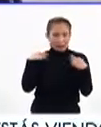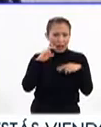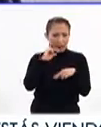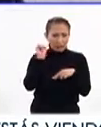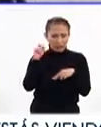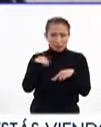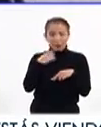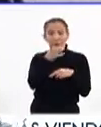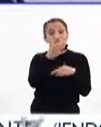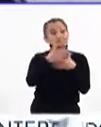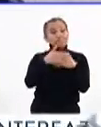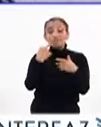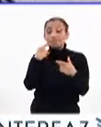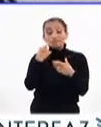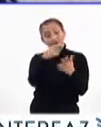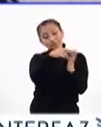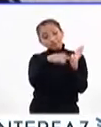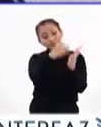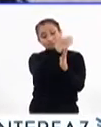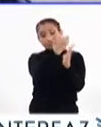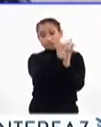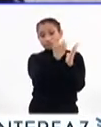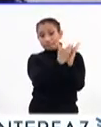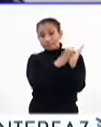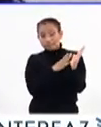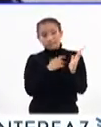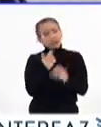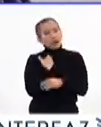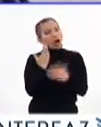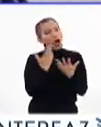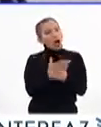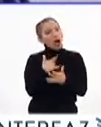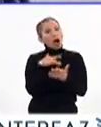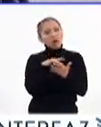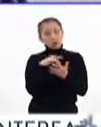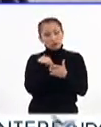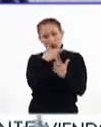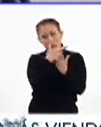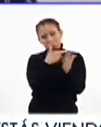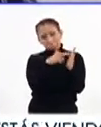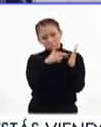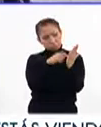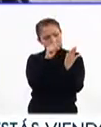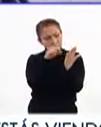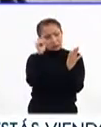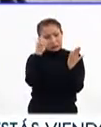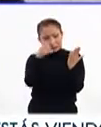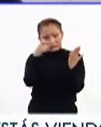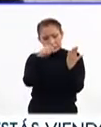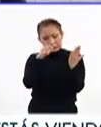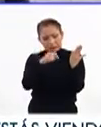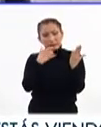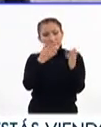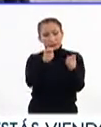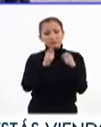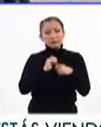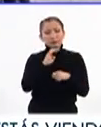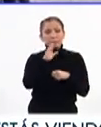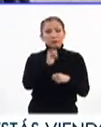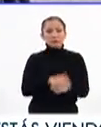esta movilidad nos dio a conocer cuáles eran los requisitos y pues gracias a que cumplía con esos requisitos pude ser beneficiaria de la